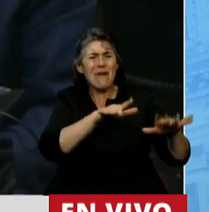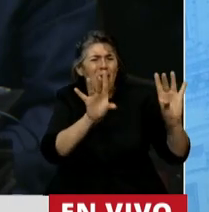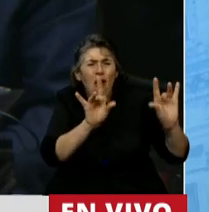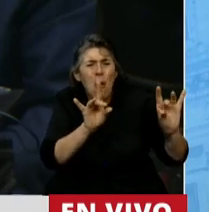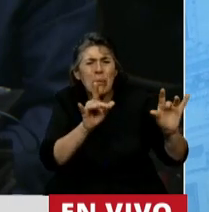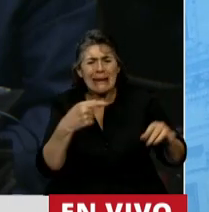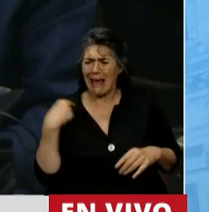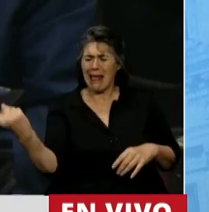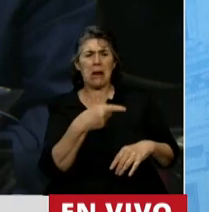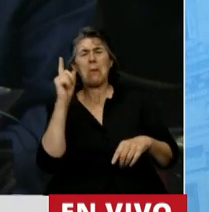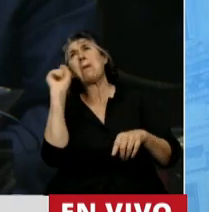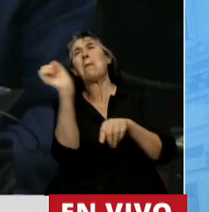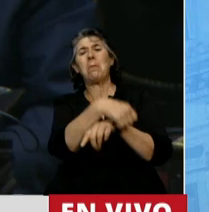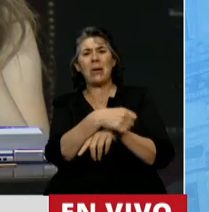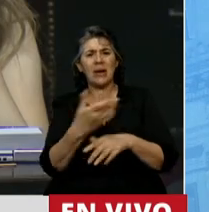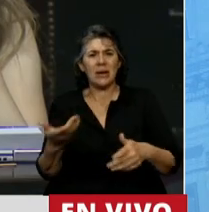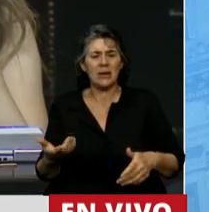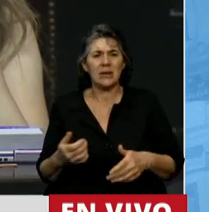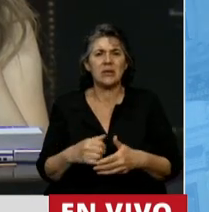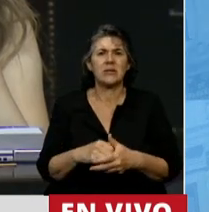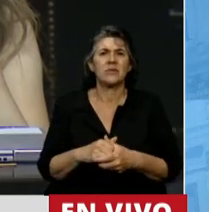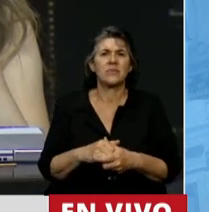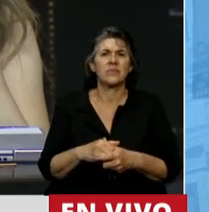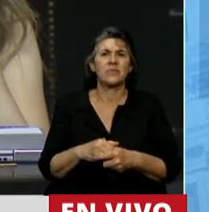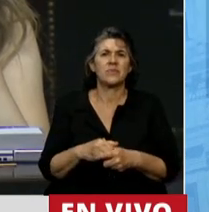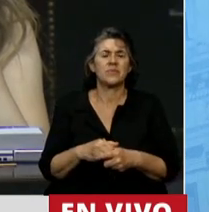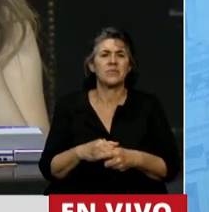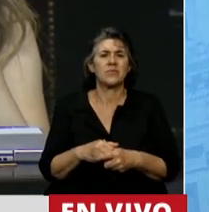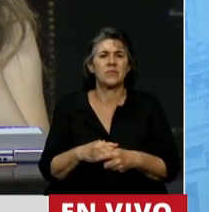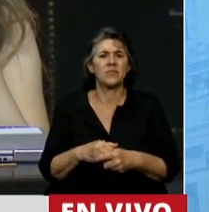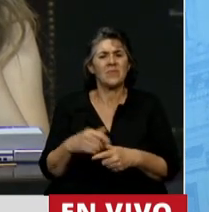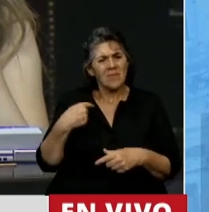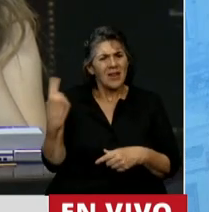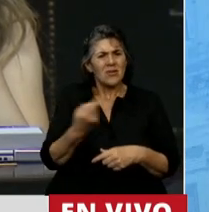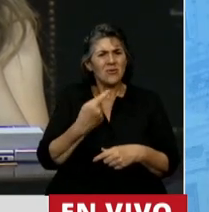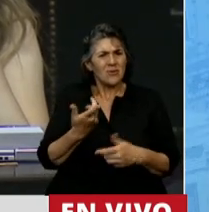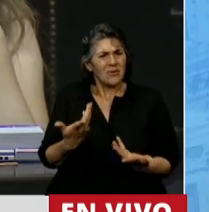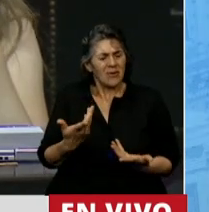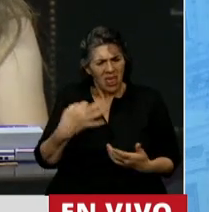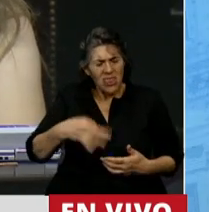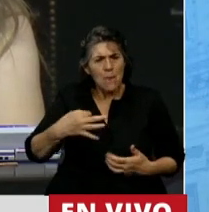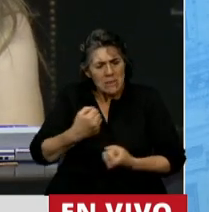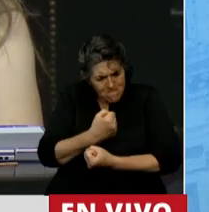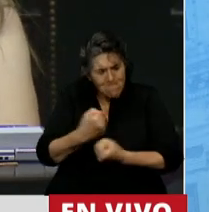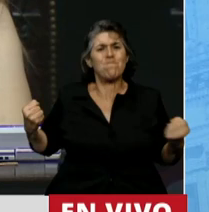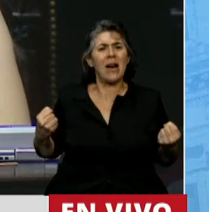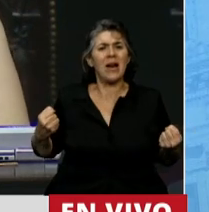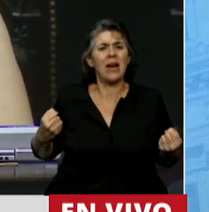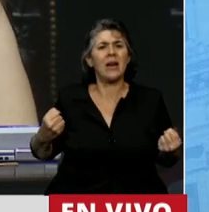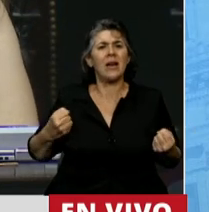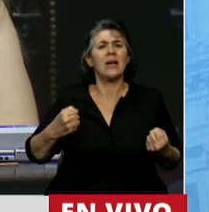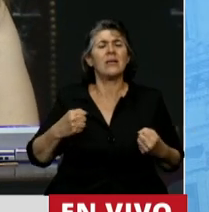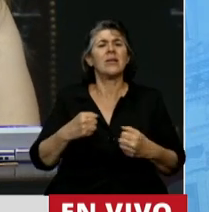situación? ¿Cómo puede ser que no nos animemos a dar este paso